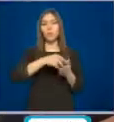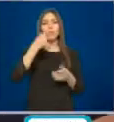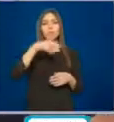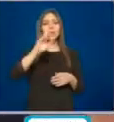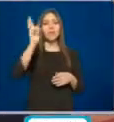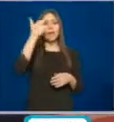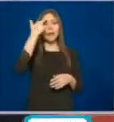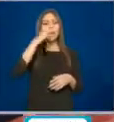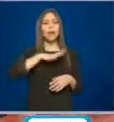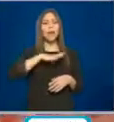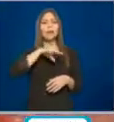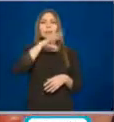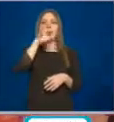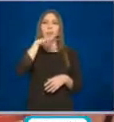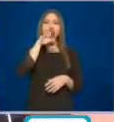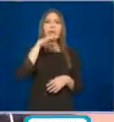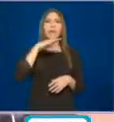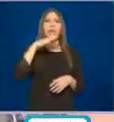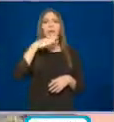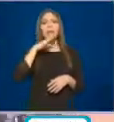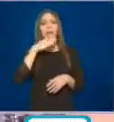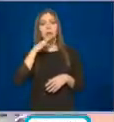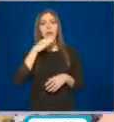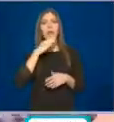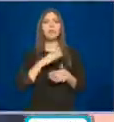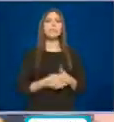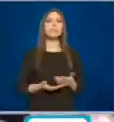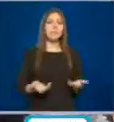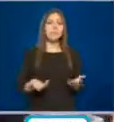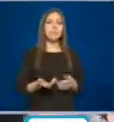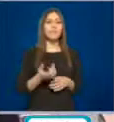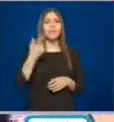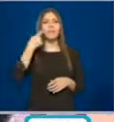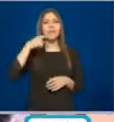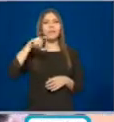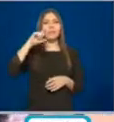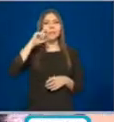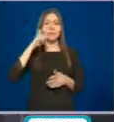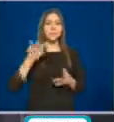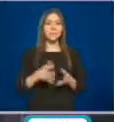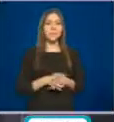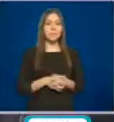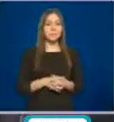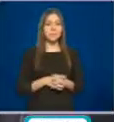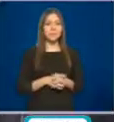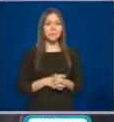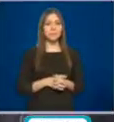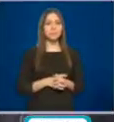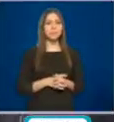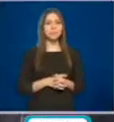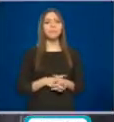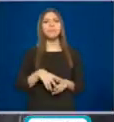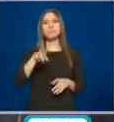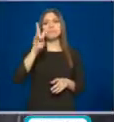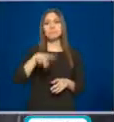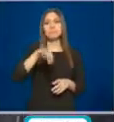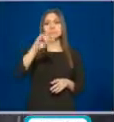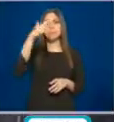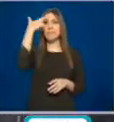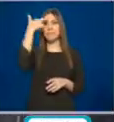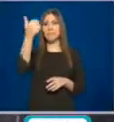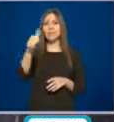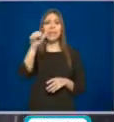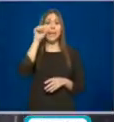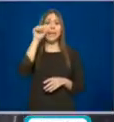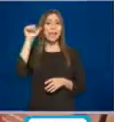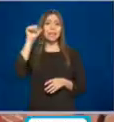refiero, lleva cebolla, elote. El elote, claro. Lleva jitomate. Sí. Entonces, Oye, es una tienes razón. combinación. Mira, desde ayer